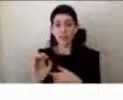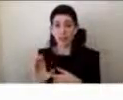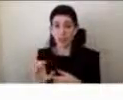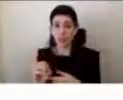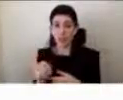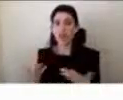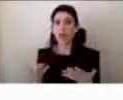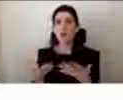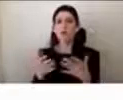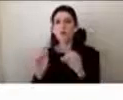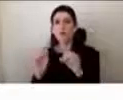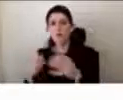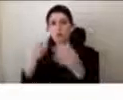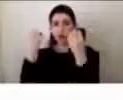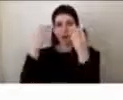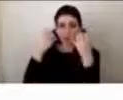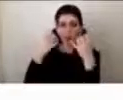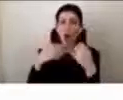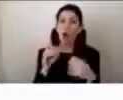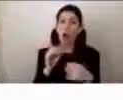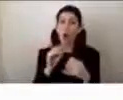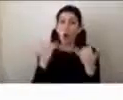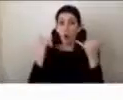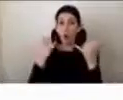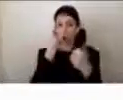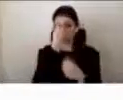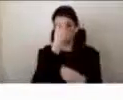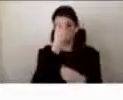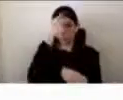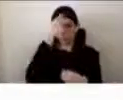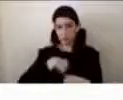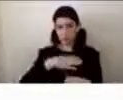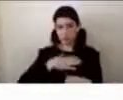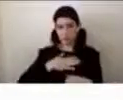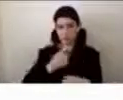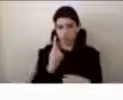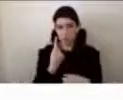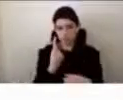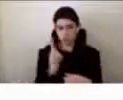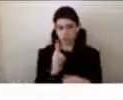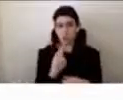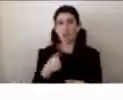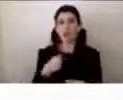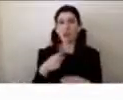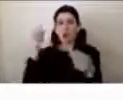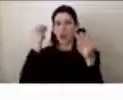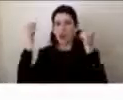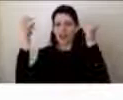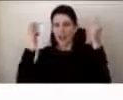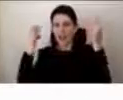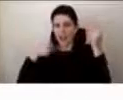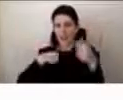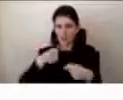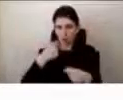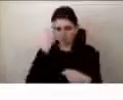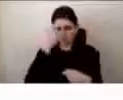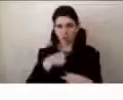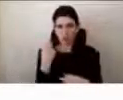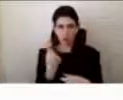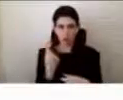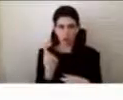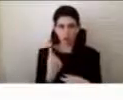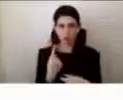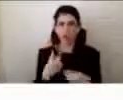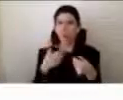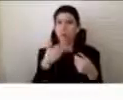juego individual, la capacidad del niño de crear autónomamente, el ámbito de los videojuegos, donde podemos ir individualmente jugando también